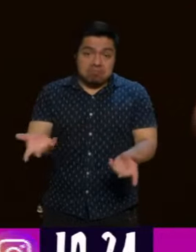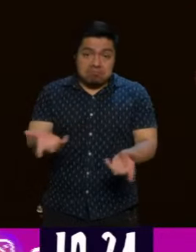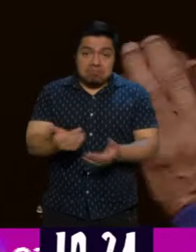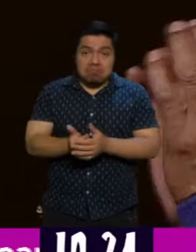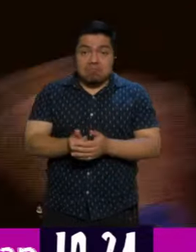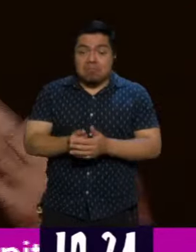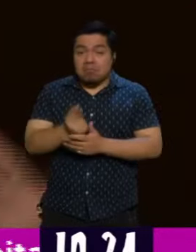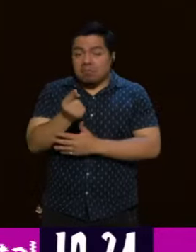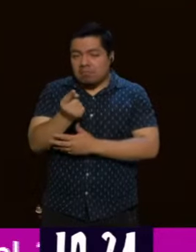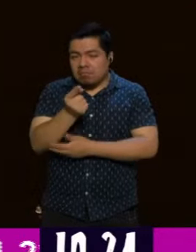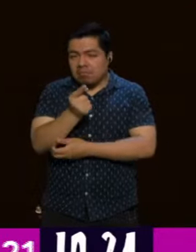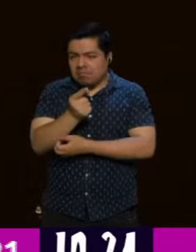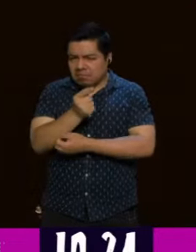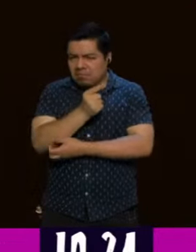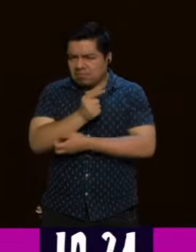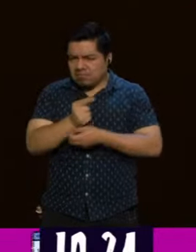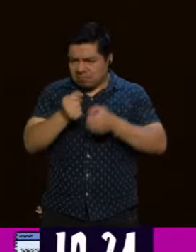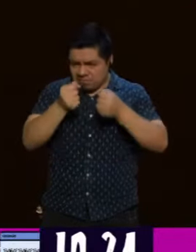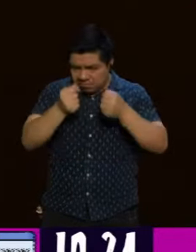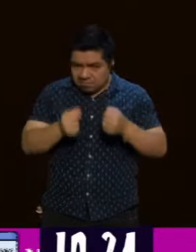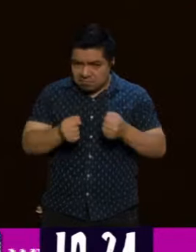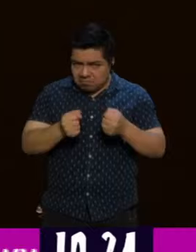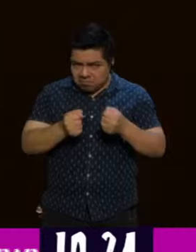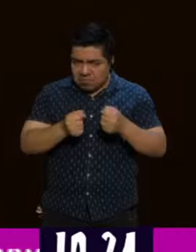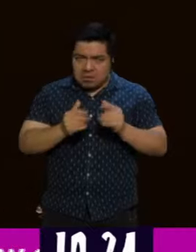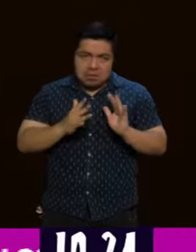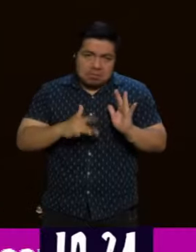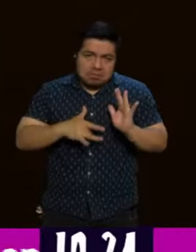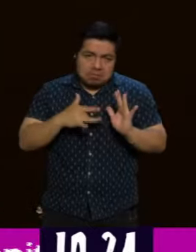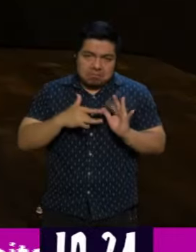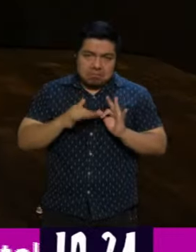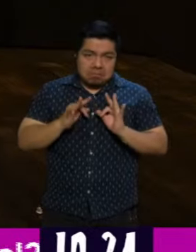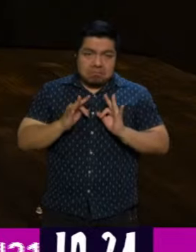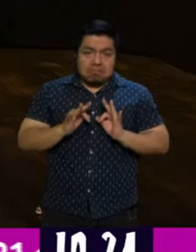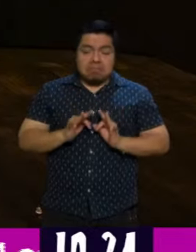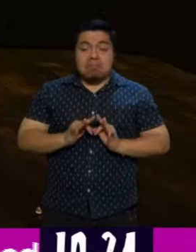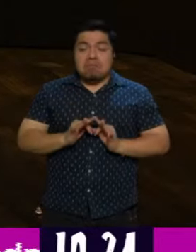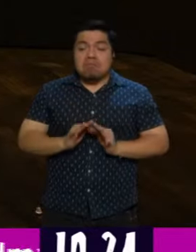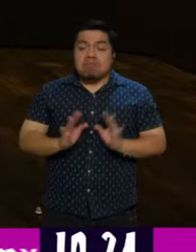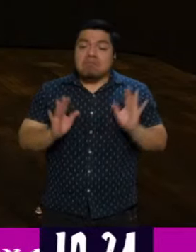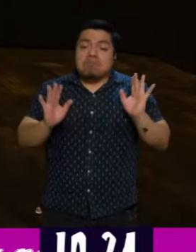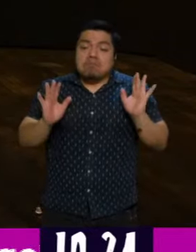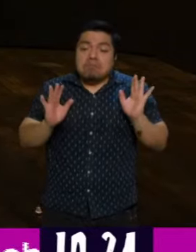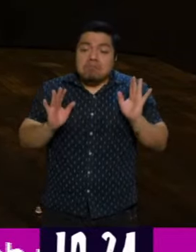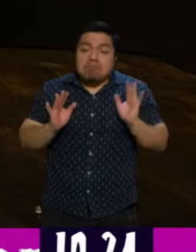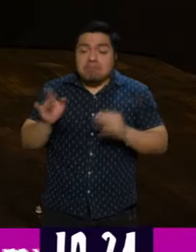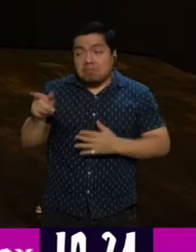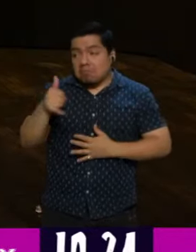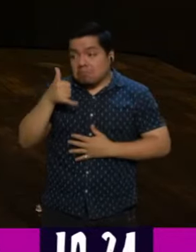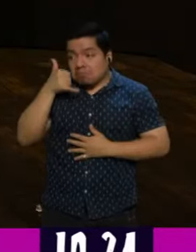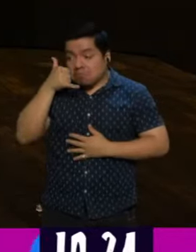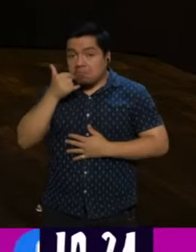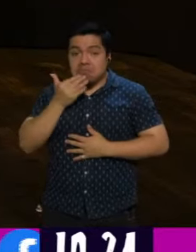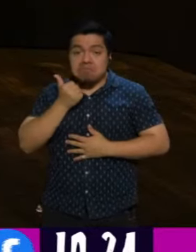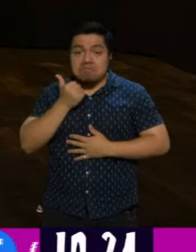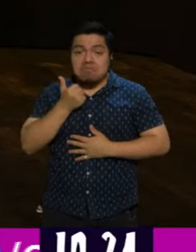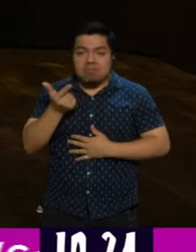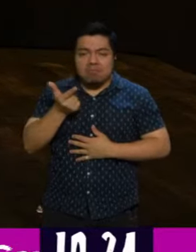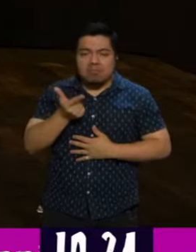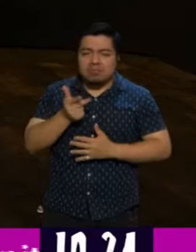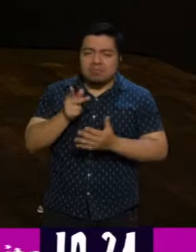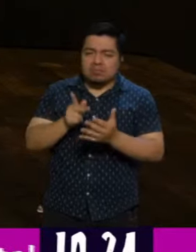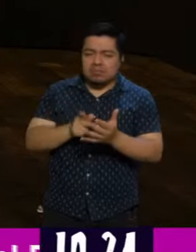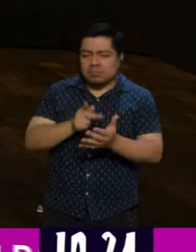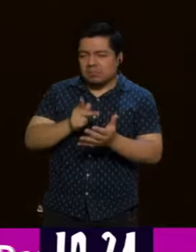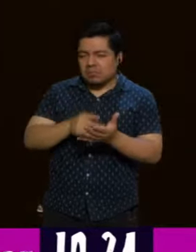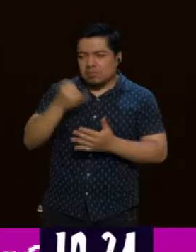Tienen seguros. Yo me siento más tranquilo. ¿Ah, sí? Como ella, sin teléfono. Las mismas